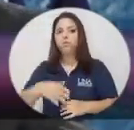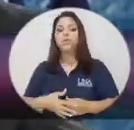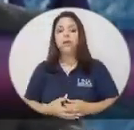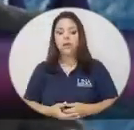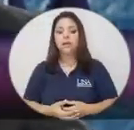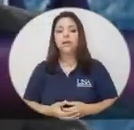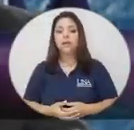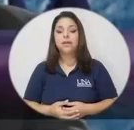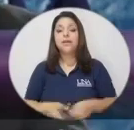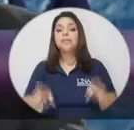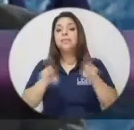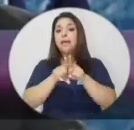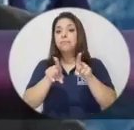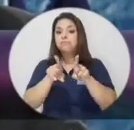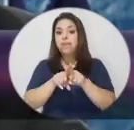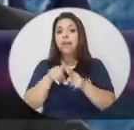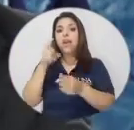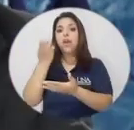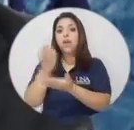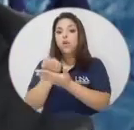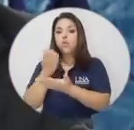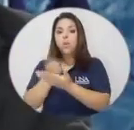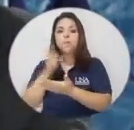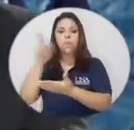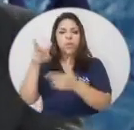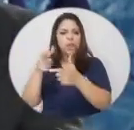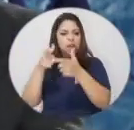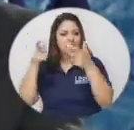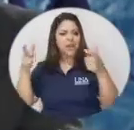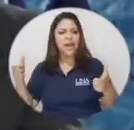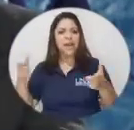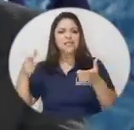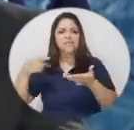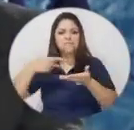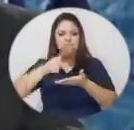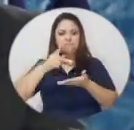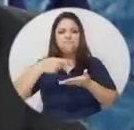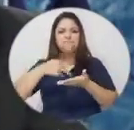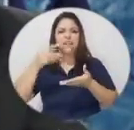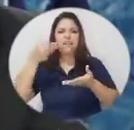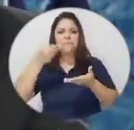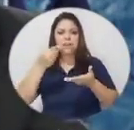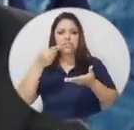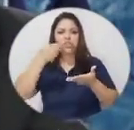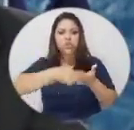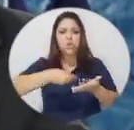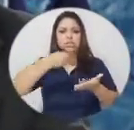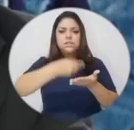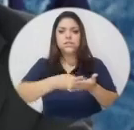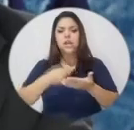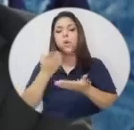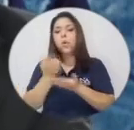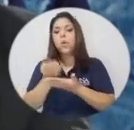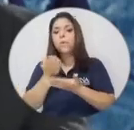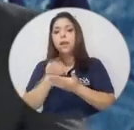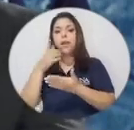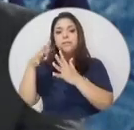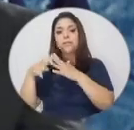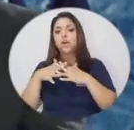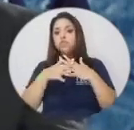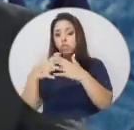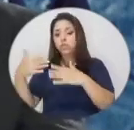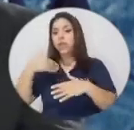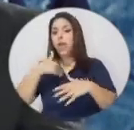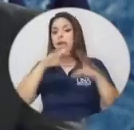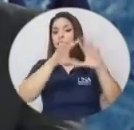pasar revista a la parte económica, a la enorme cantidad de inversiones económicas que los Estados Unidos tienen en el mundo, de la influencia